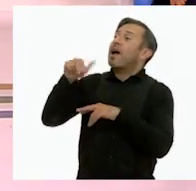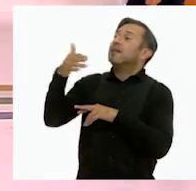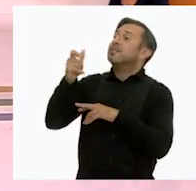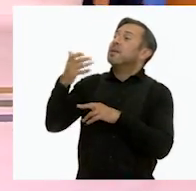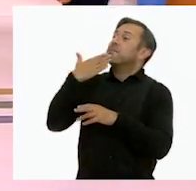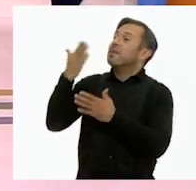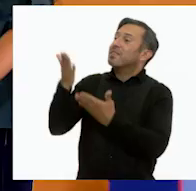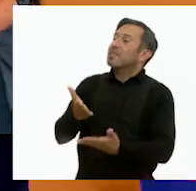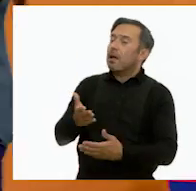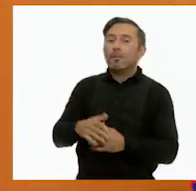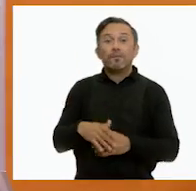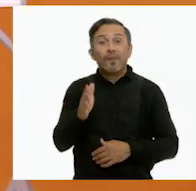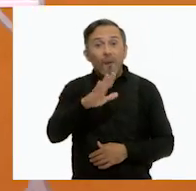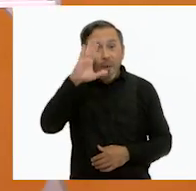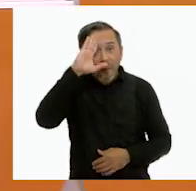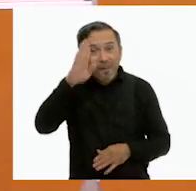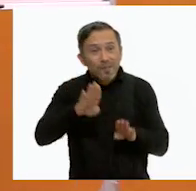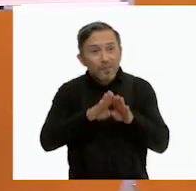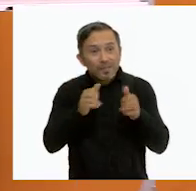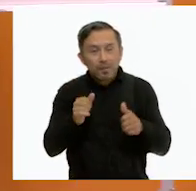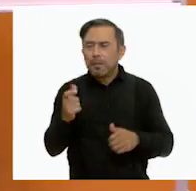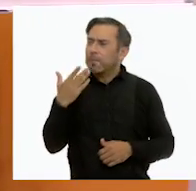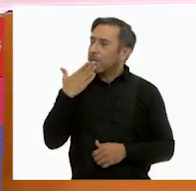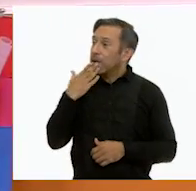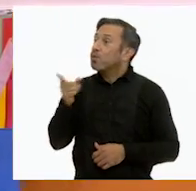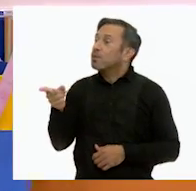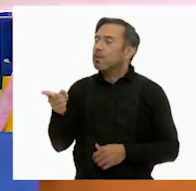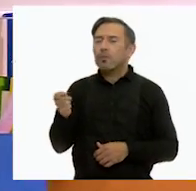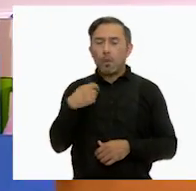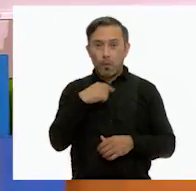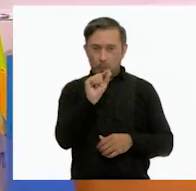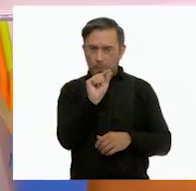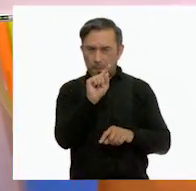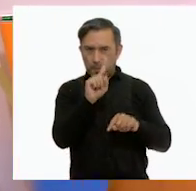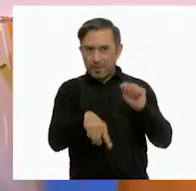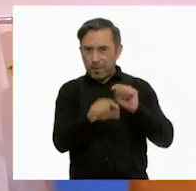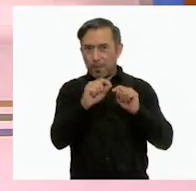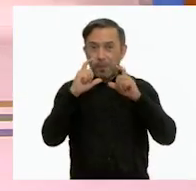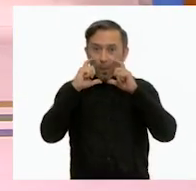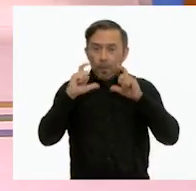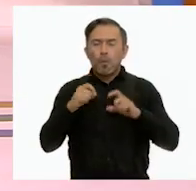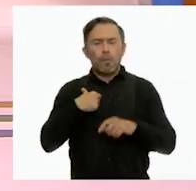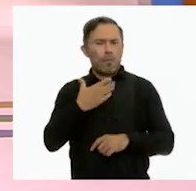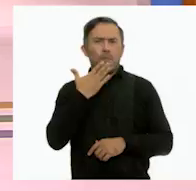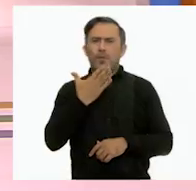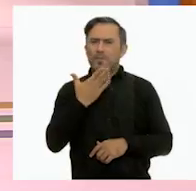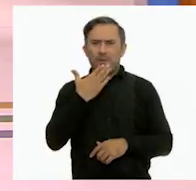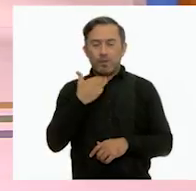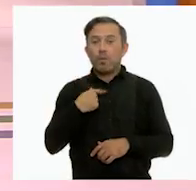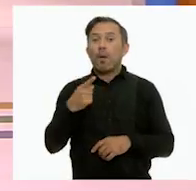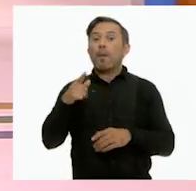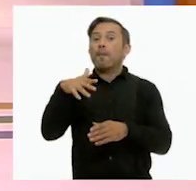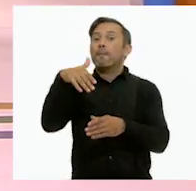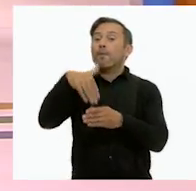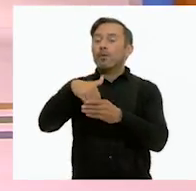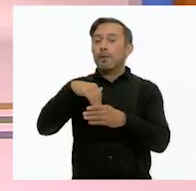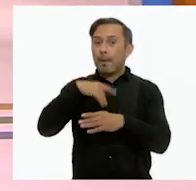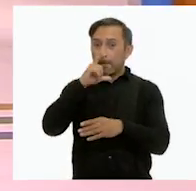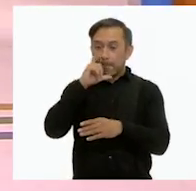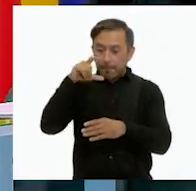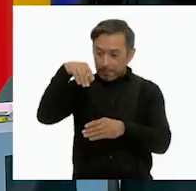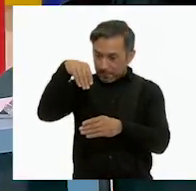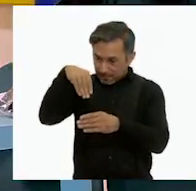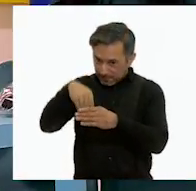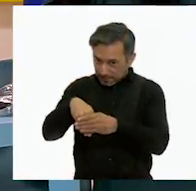Hola, ¿cómo estás? Bien, ¿y usted? Déjame quito el cubrebocas. Sí, muy, maestra, muy, adelante. Muy bien. Hay que guardarlo en nuestra bolsita para que le regale